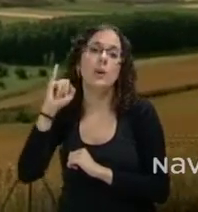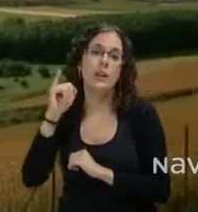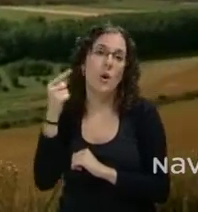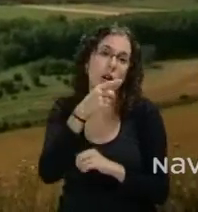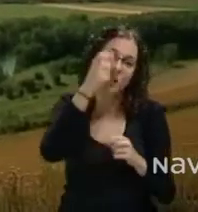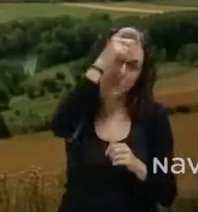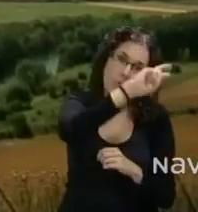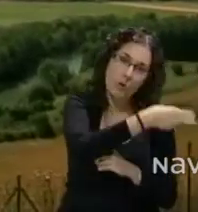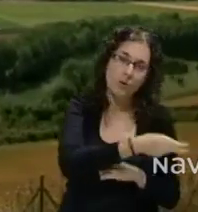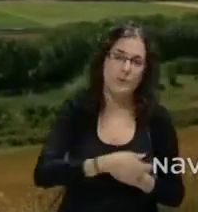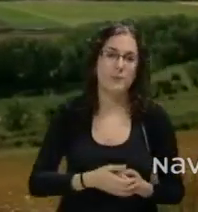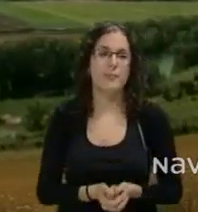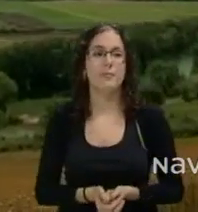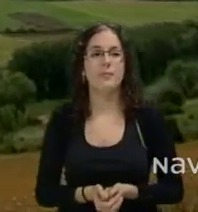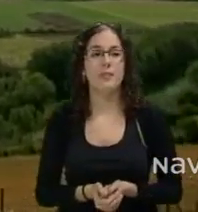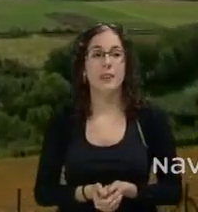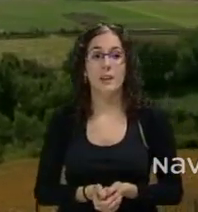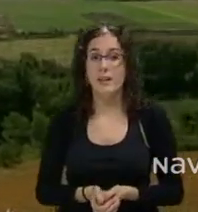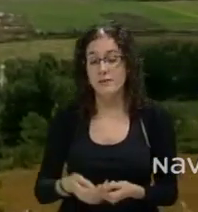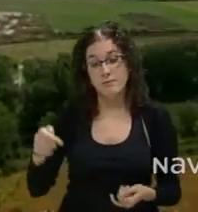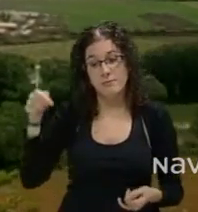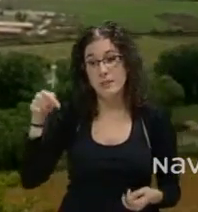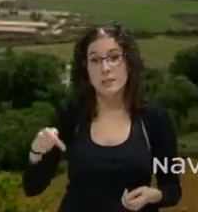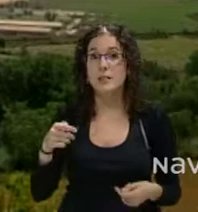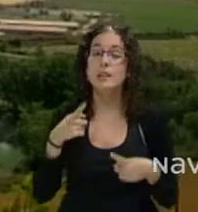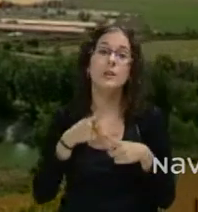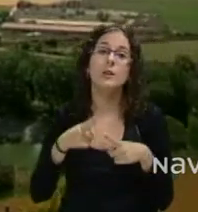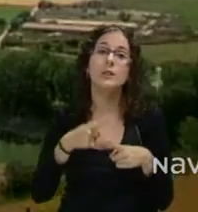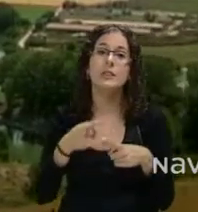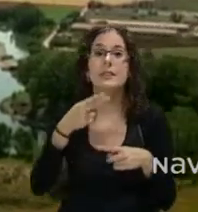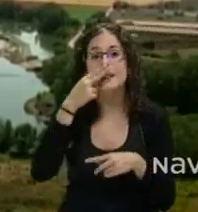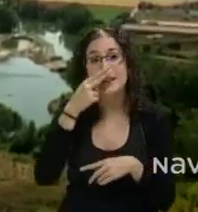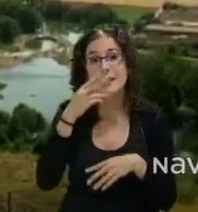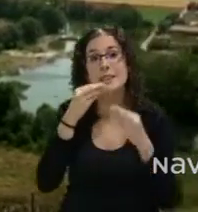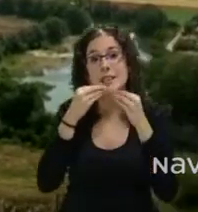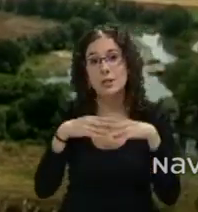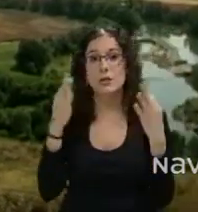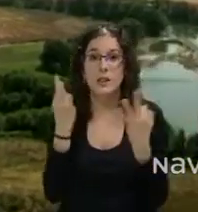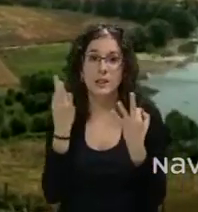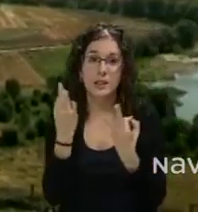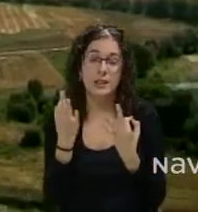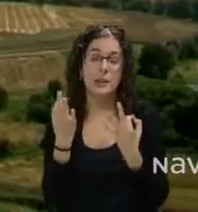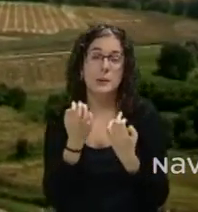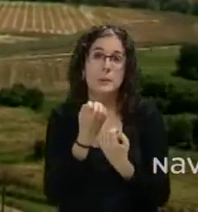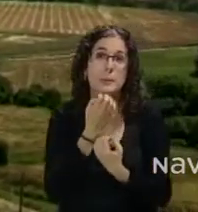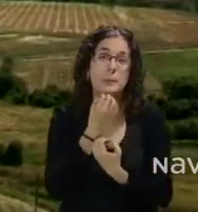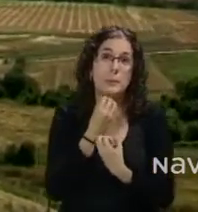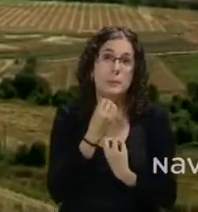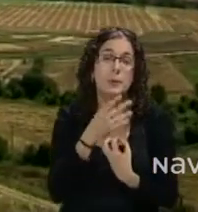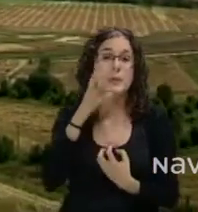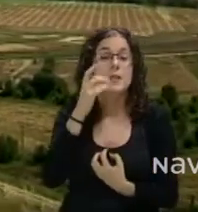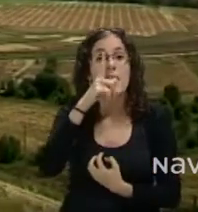de la historia. La primera noticia que tenemos de ella, las fuentes nos hablan del